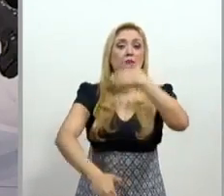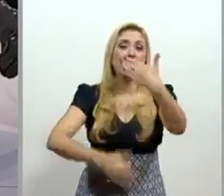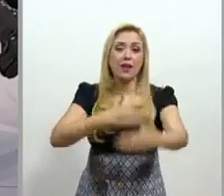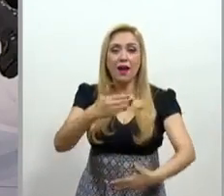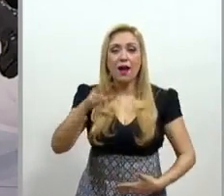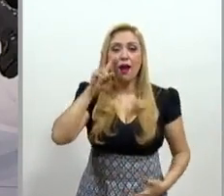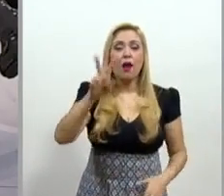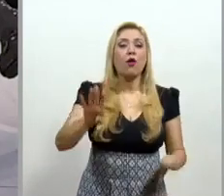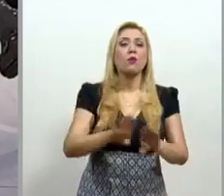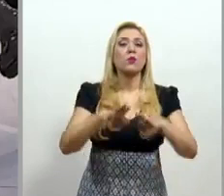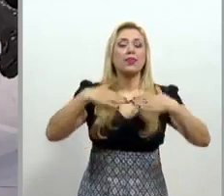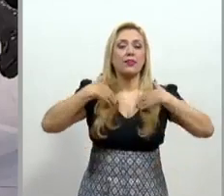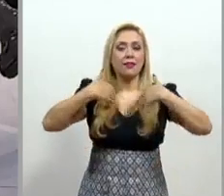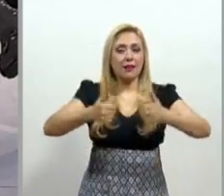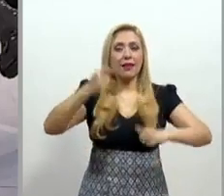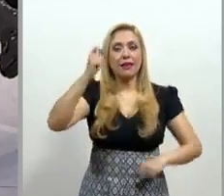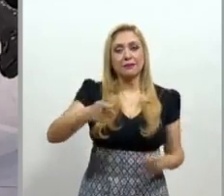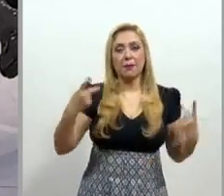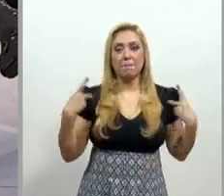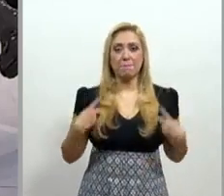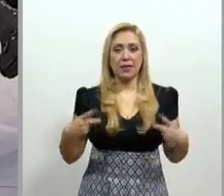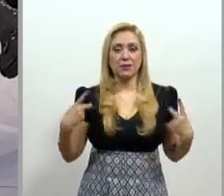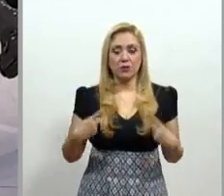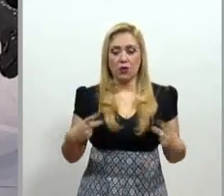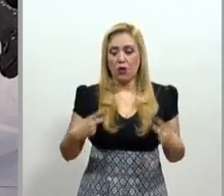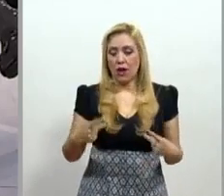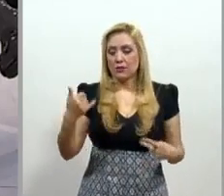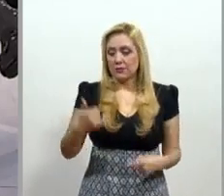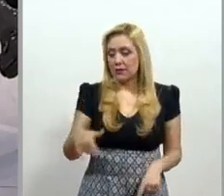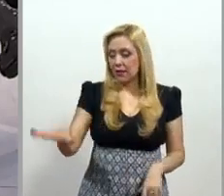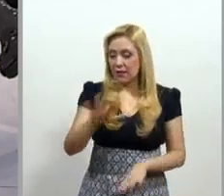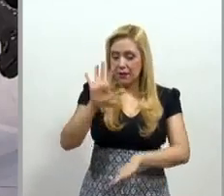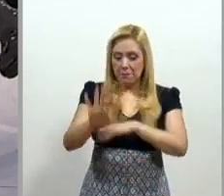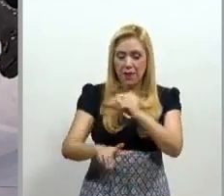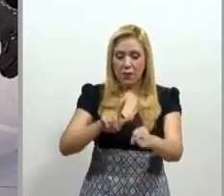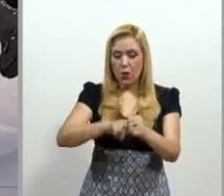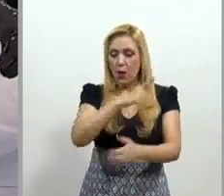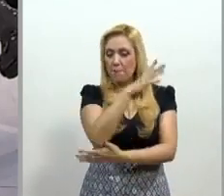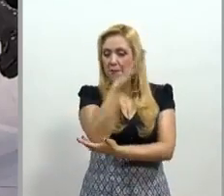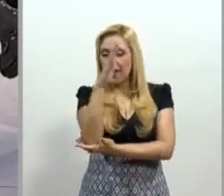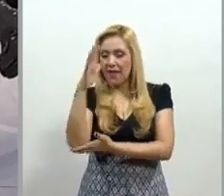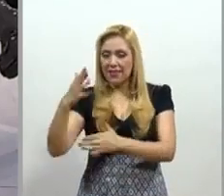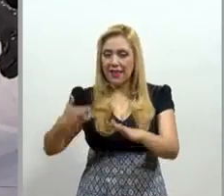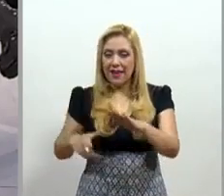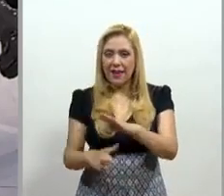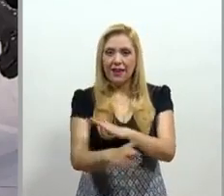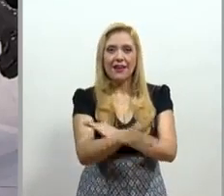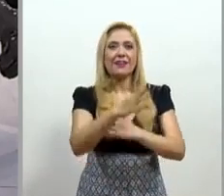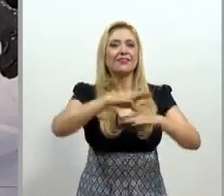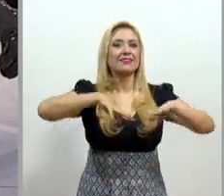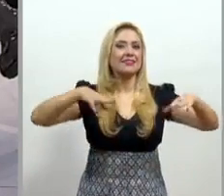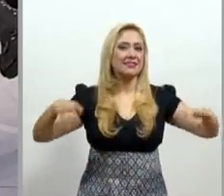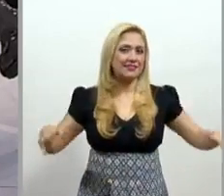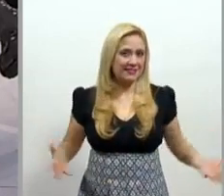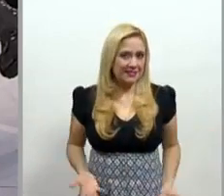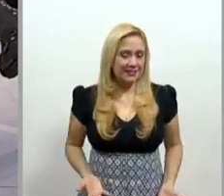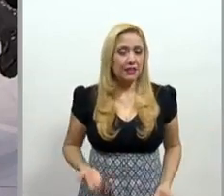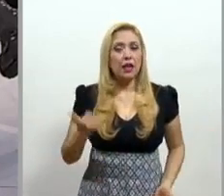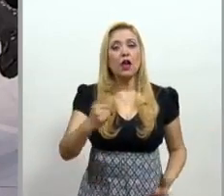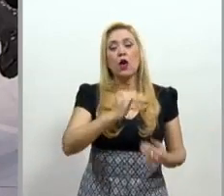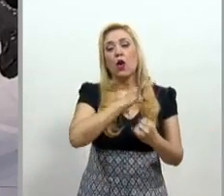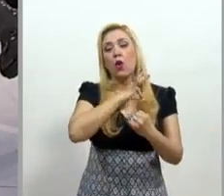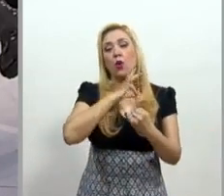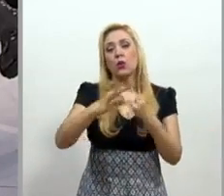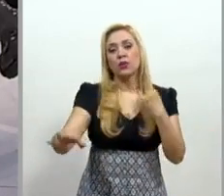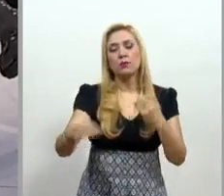entendemos estas relaciones de las personas consigo mismas y con el medio ambiente. Y un último punto que también yo destacaría es la relación